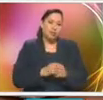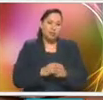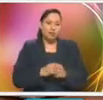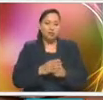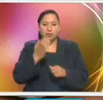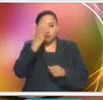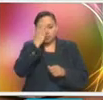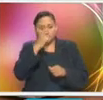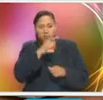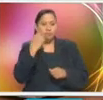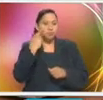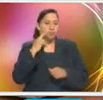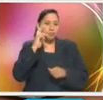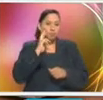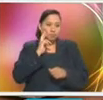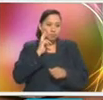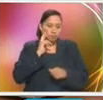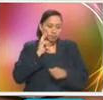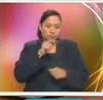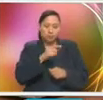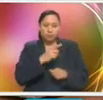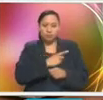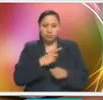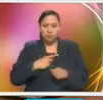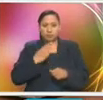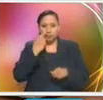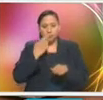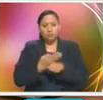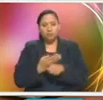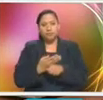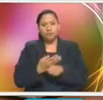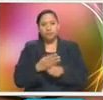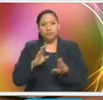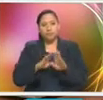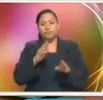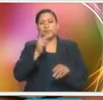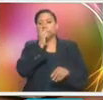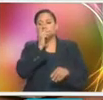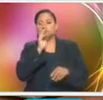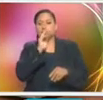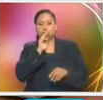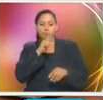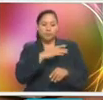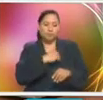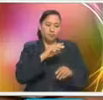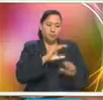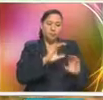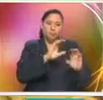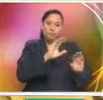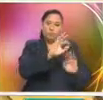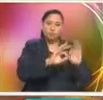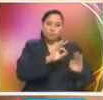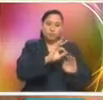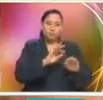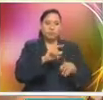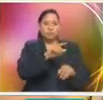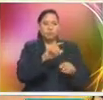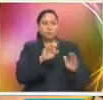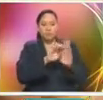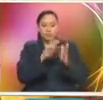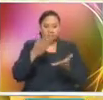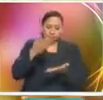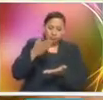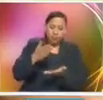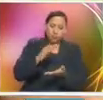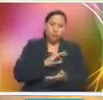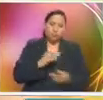Conocer de la raza como tal y bueno, tener esa responsabilidad, ¿no? En este caso, los padres de familia hacia los hijos, de cómo cuidar, ¿no? A este que es un ser vivo que